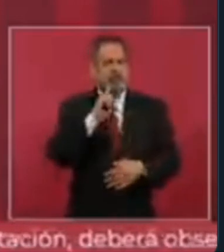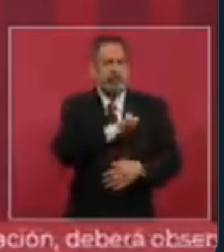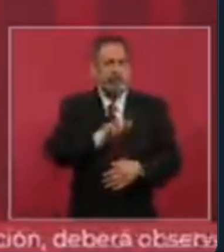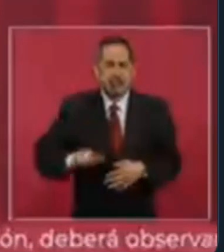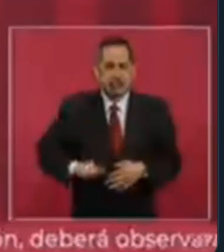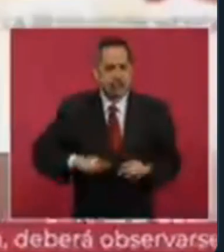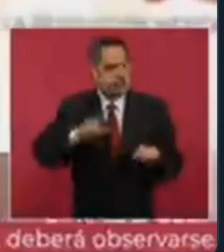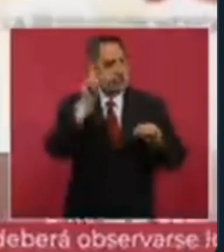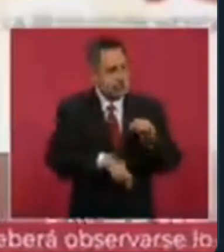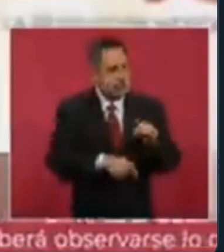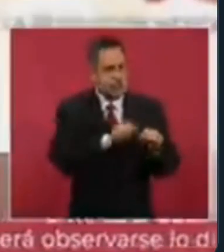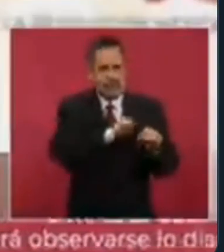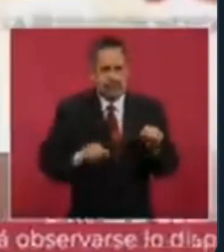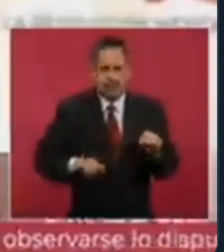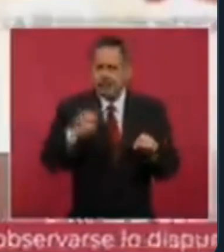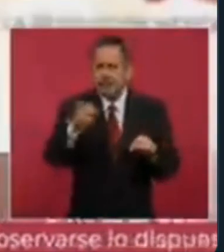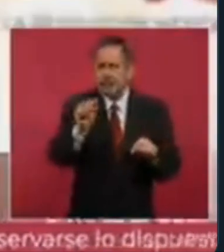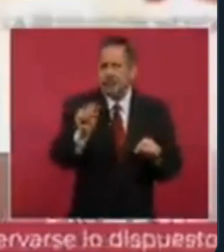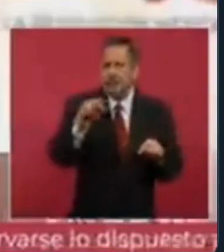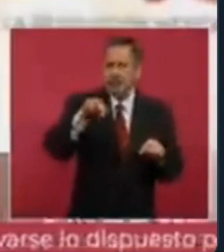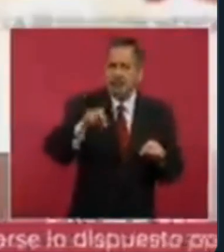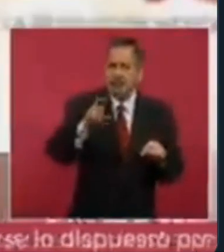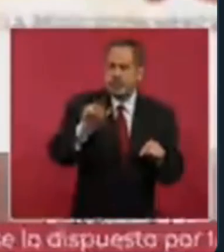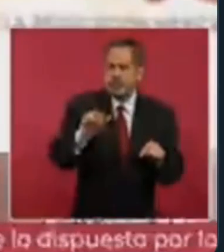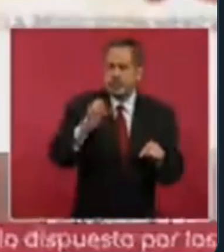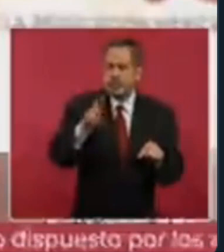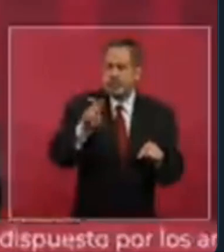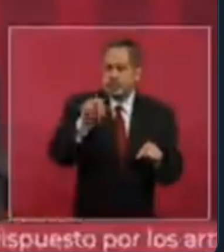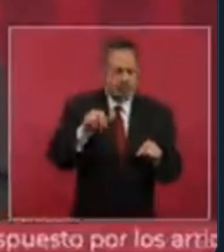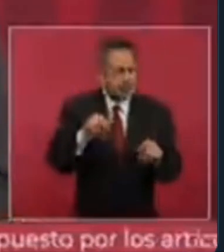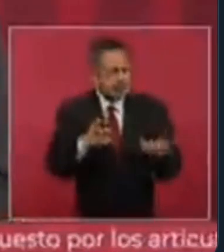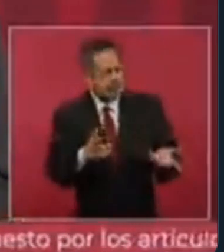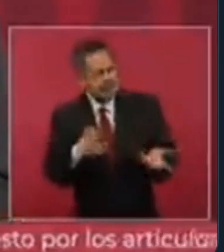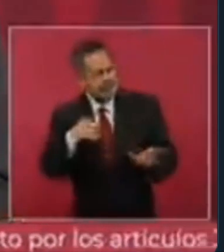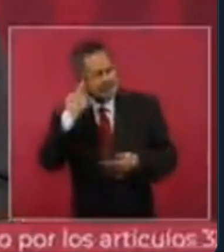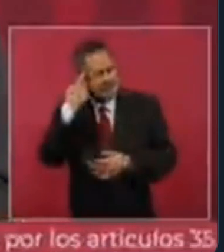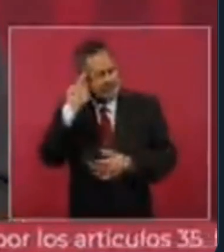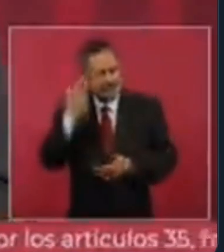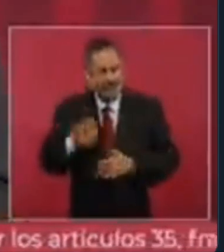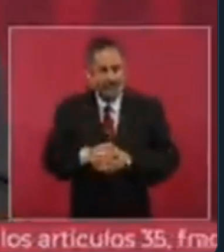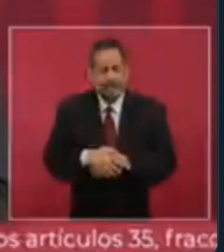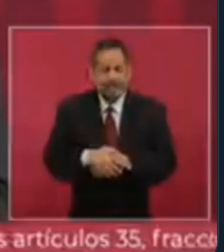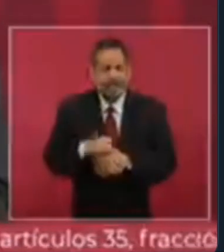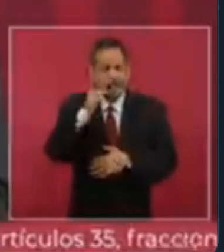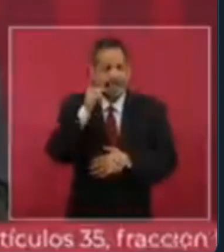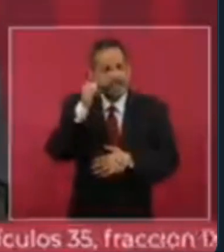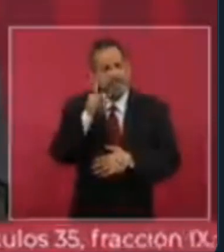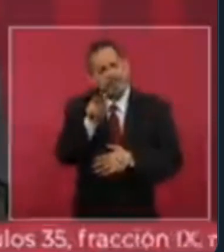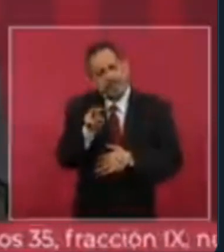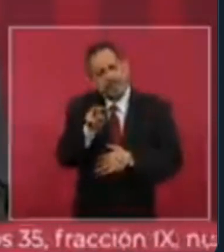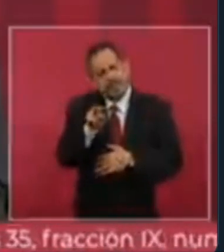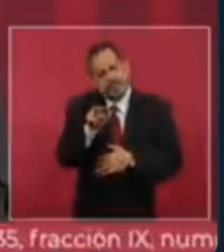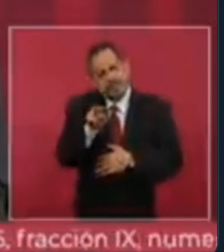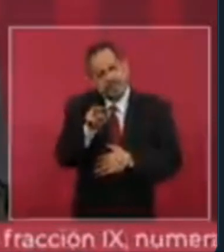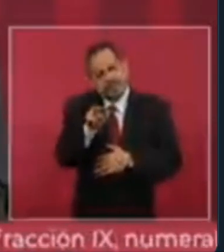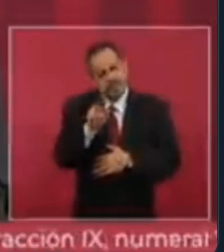sí es un cinismo de estos señores, una desvergüenza de estos señores de la oposición. Vamos a ir al video